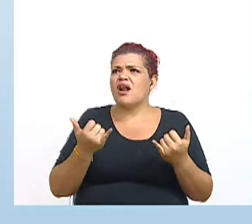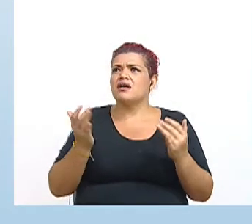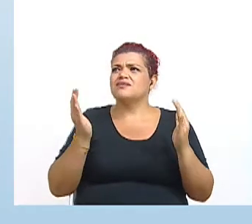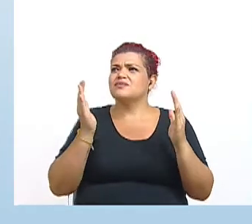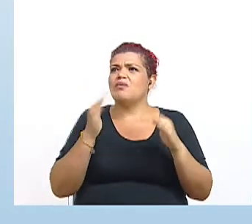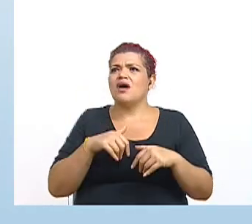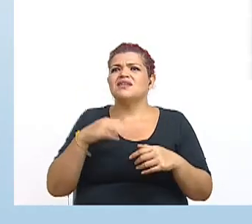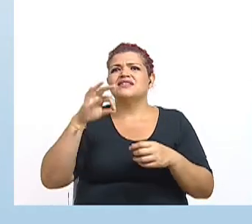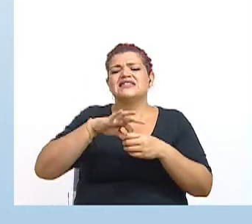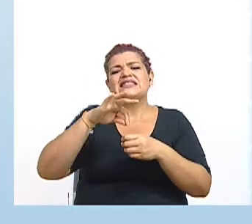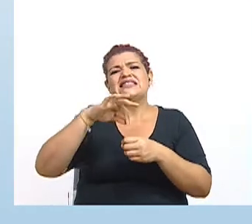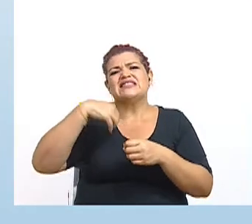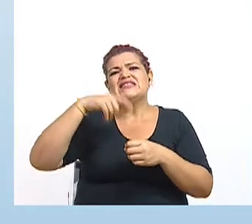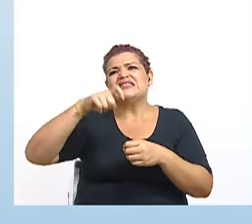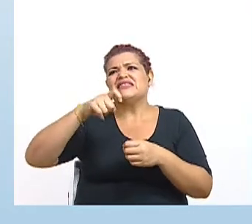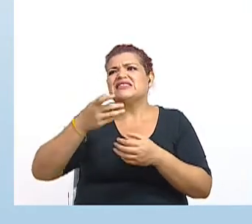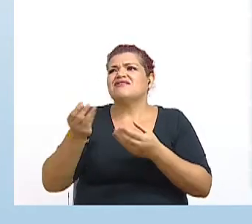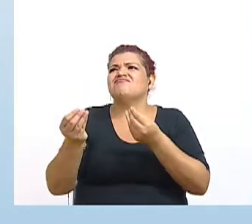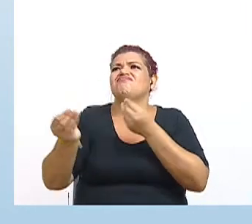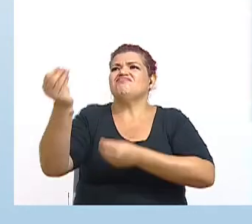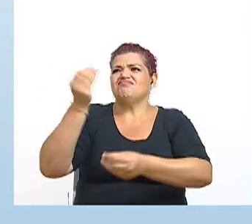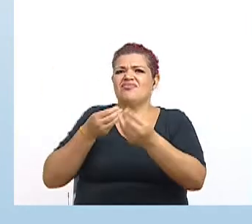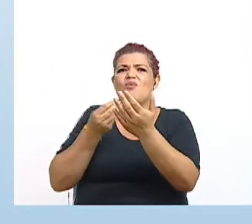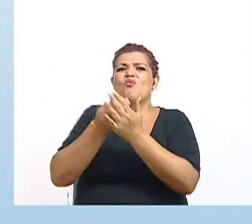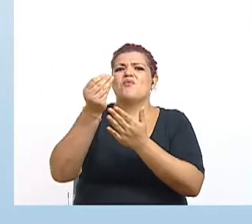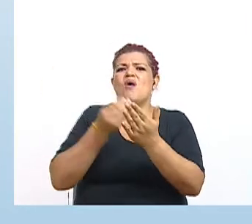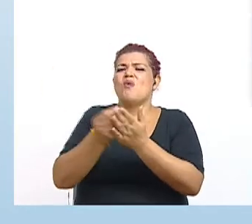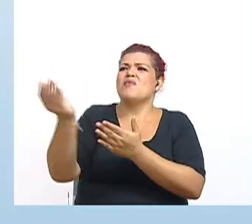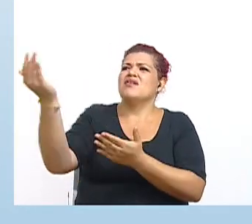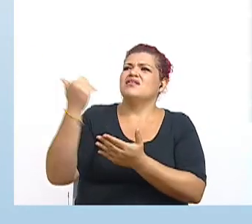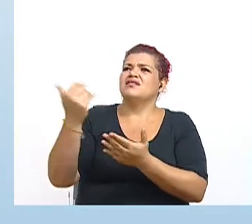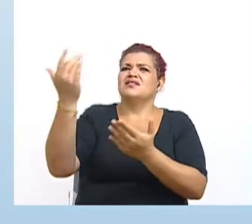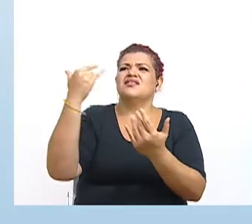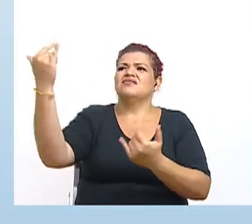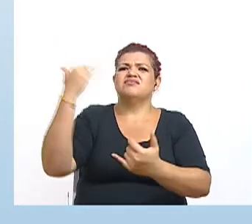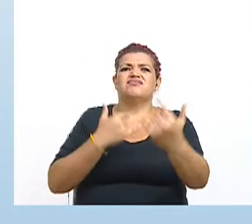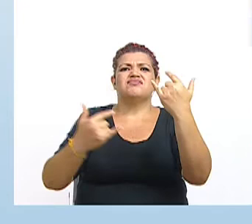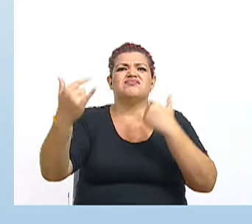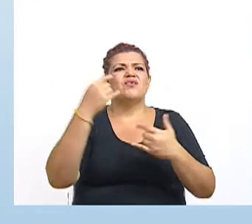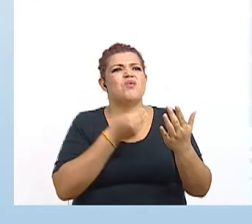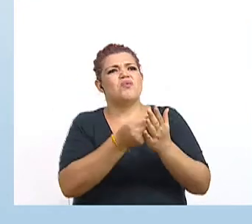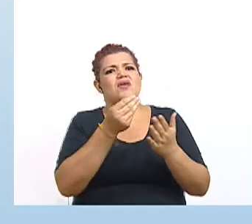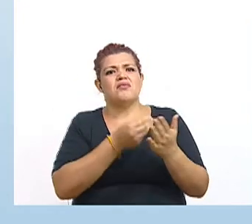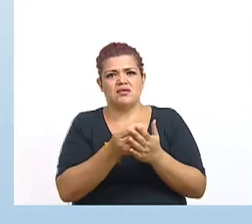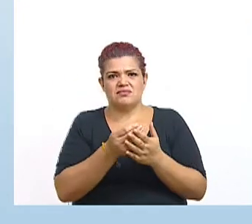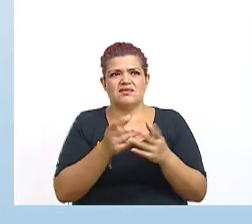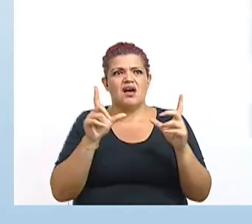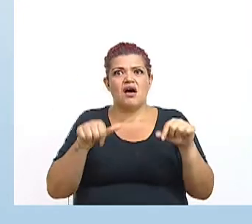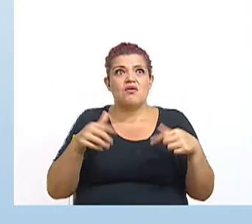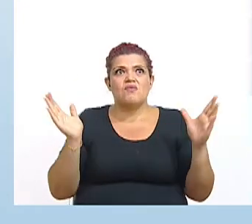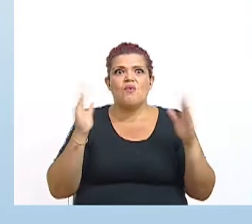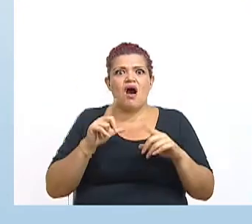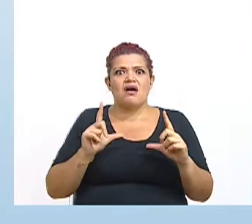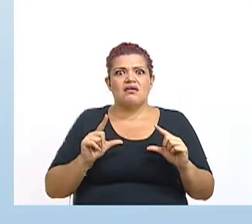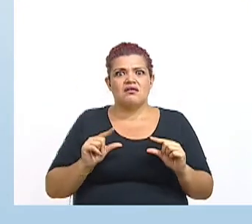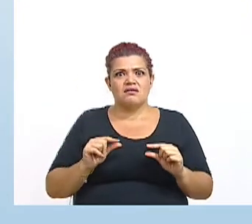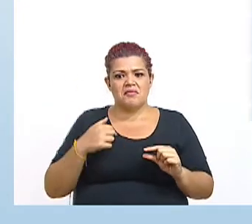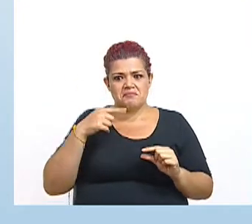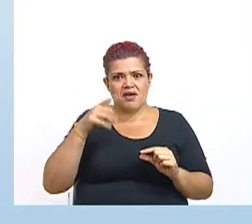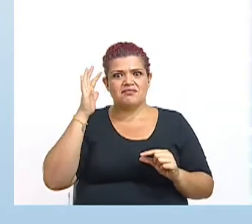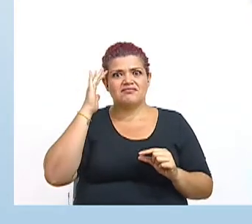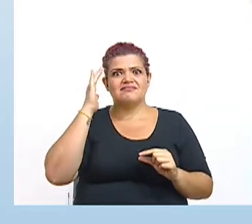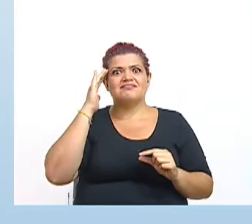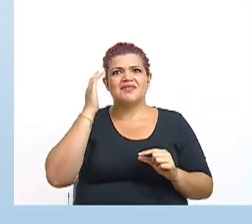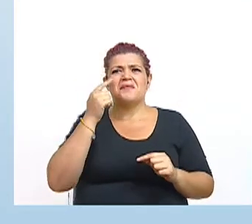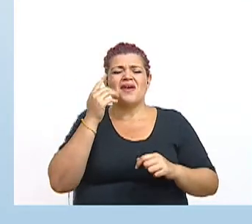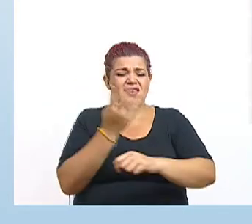antes nosotros mismos éramos capaces de producir. Un asunto que verdaderamente es preocupante. Decíamos que los pastos